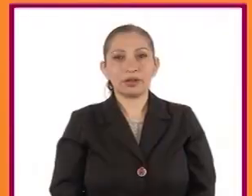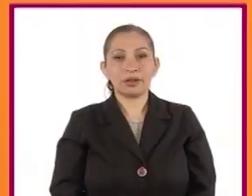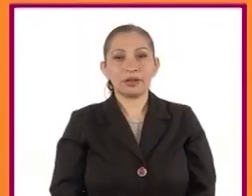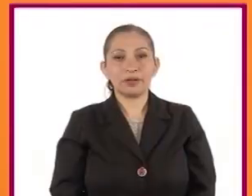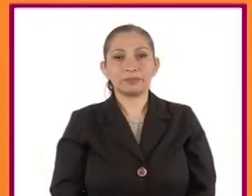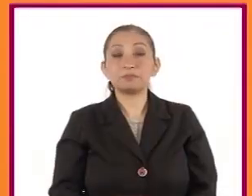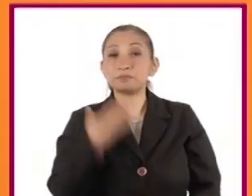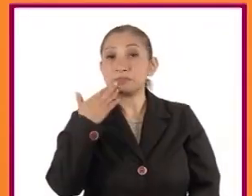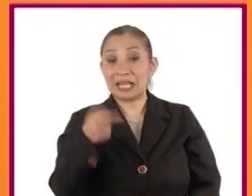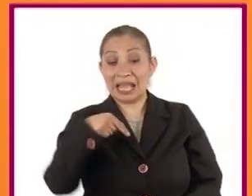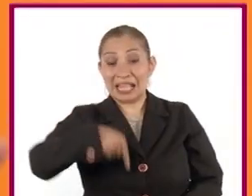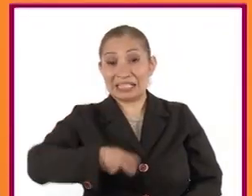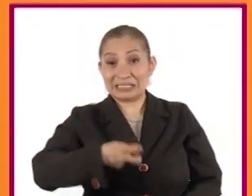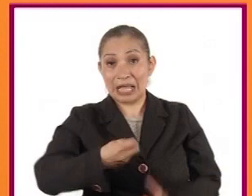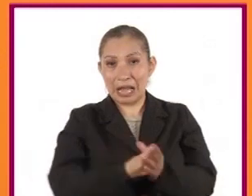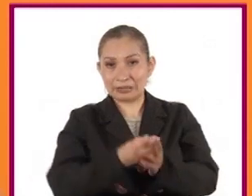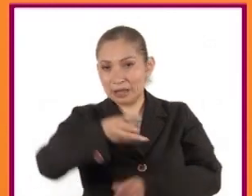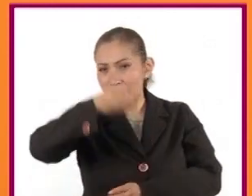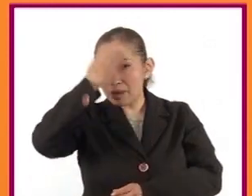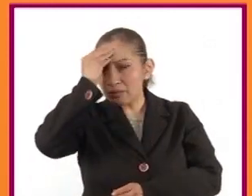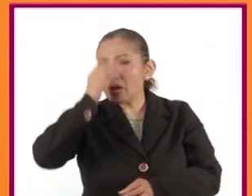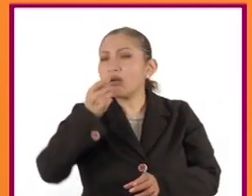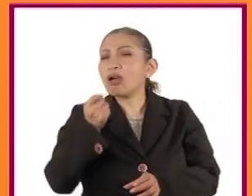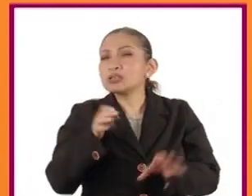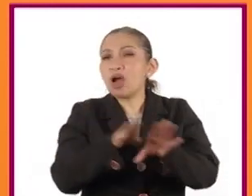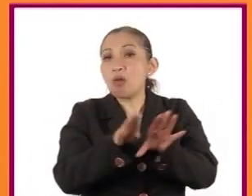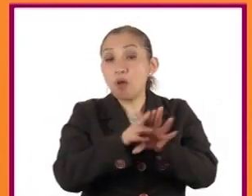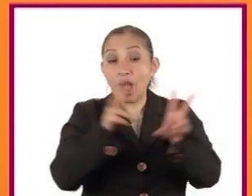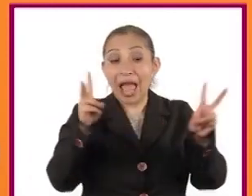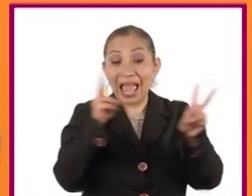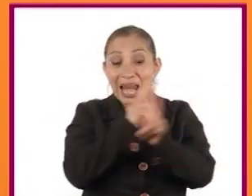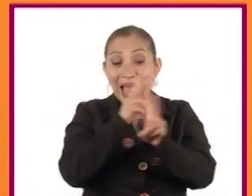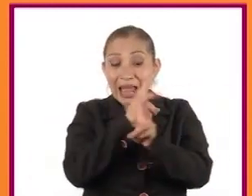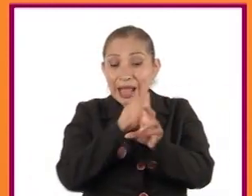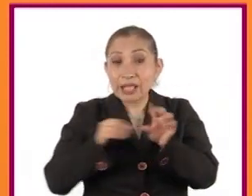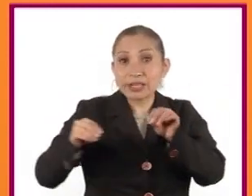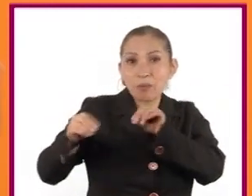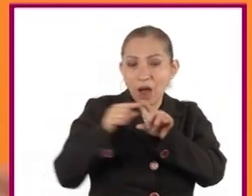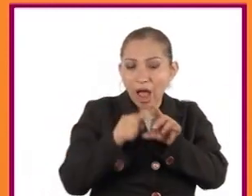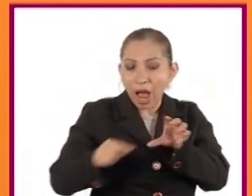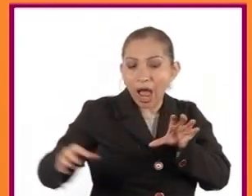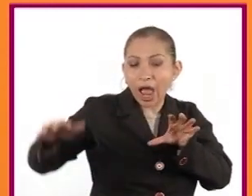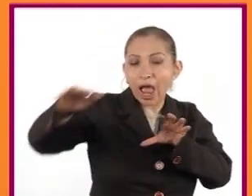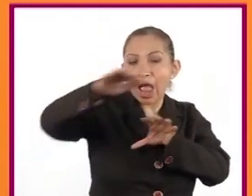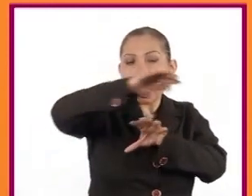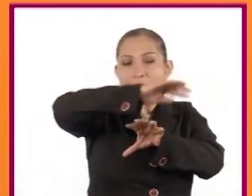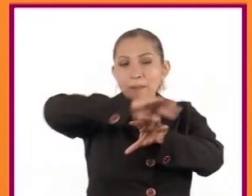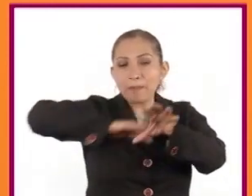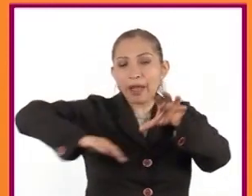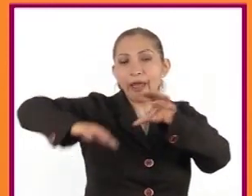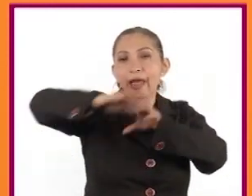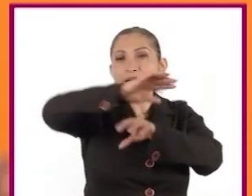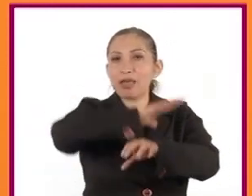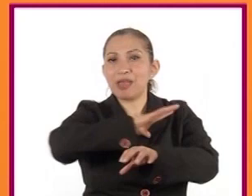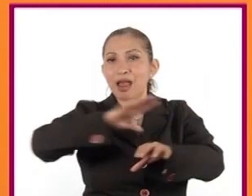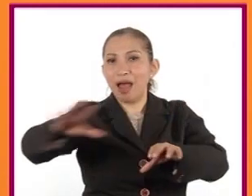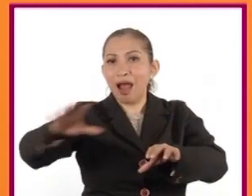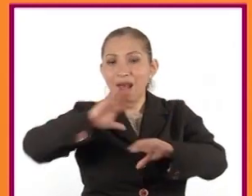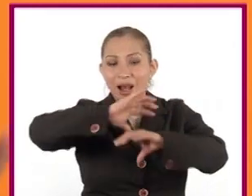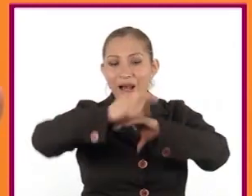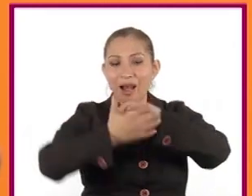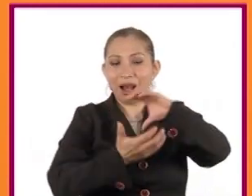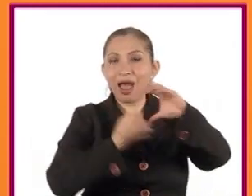Bueno, durante esta sesión aprendimos cómo los vientos se ponen en movimiento a través de la circulación general de la